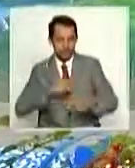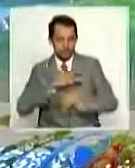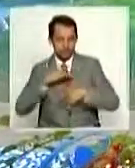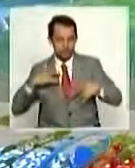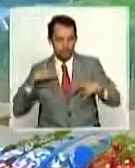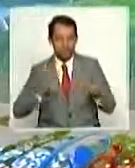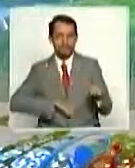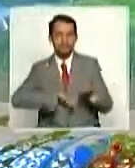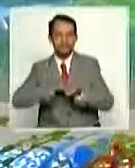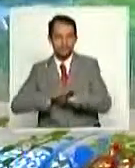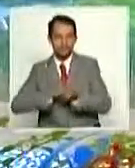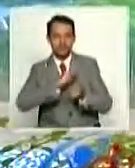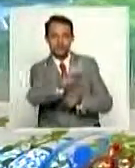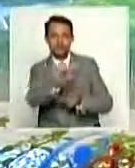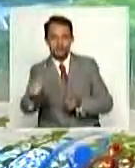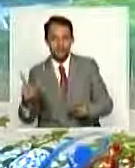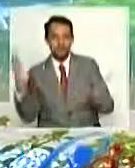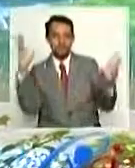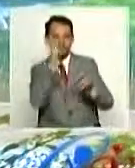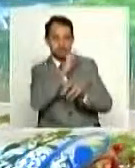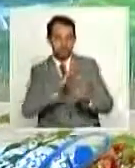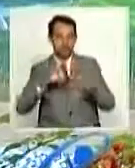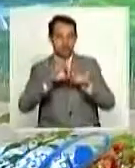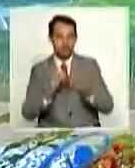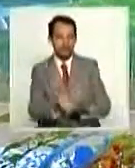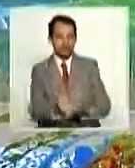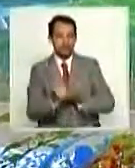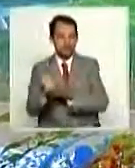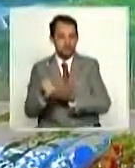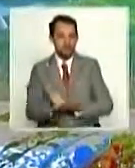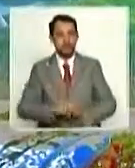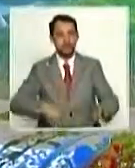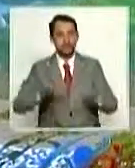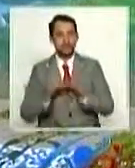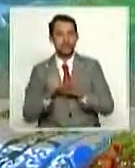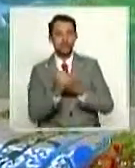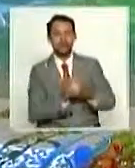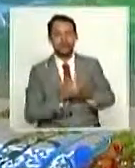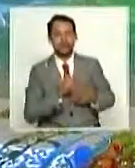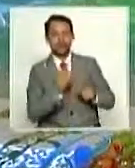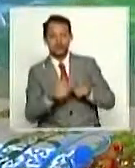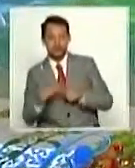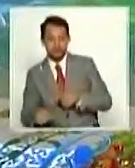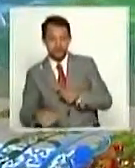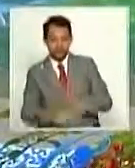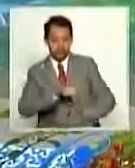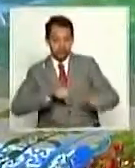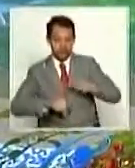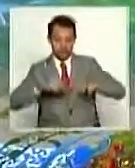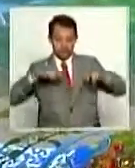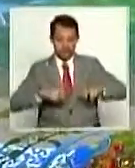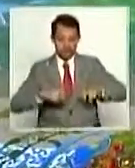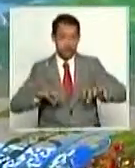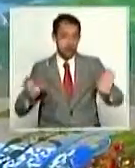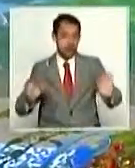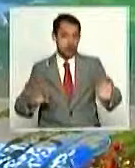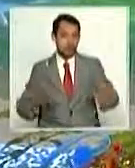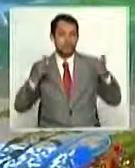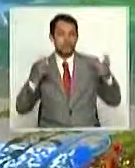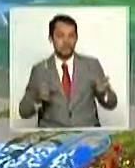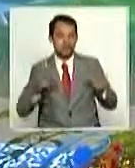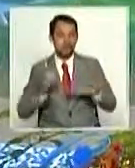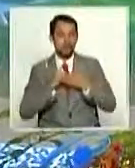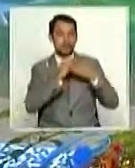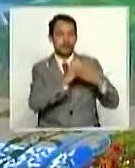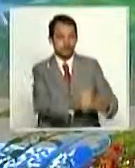día ustedes entiendan este espacio como una ayuda terapéutica. No pretendemos reemplazar una consulta médica. Este tampoco es un programa de